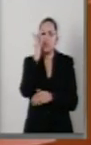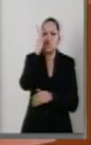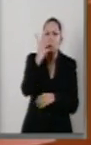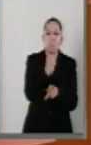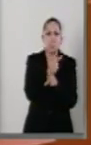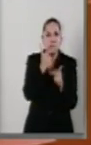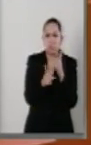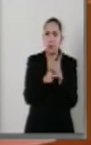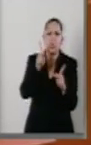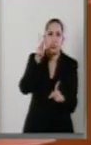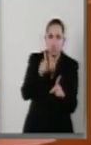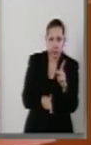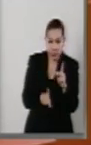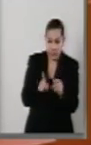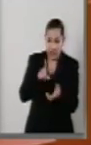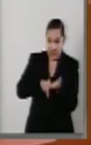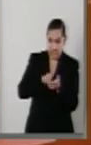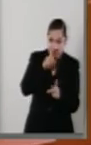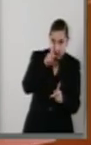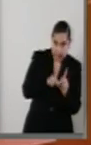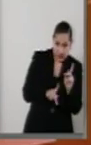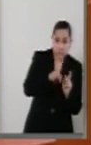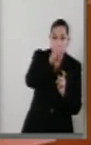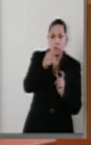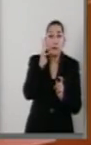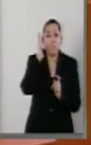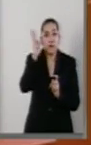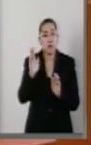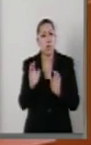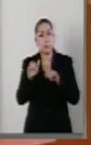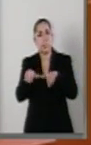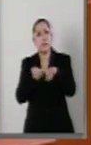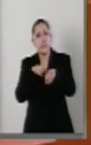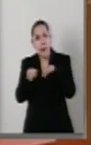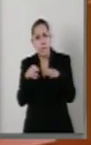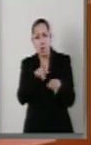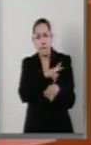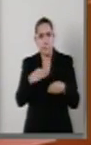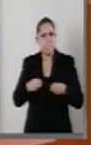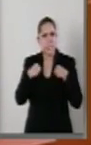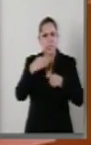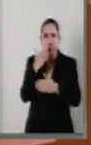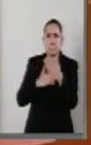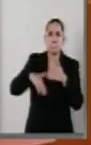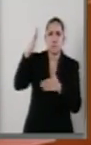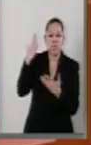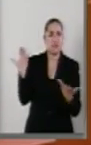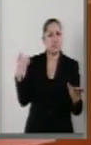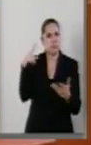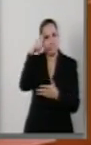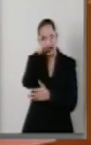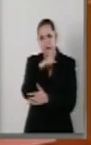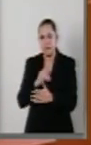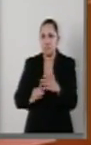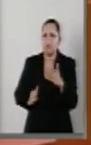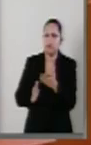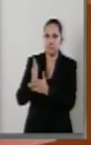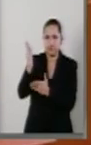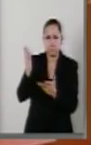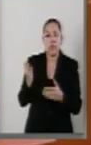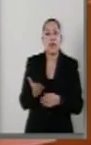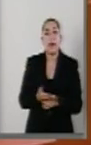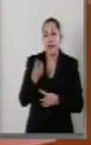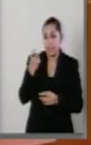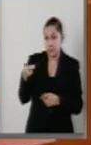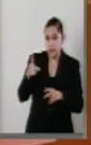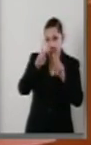negativamente en sus alternativas de empleo y de calidad de vida. El embarazo adolescente es un problema que no podemos pasar por